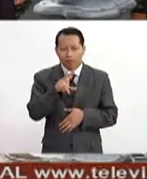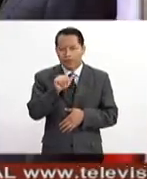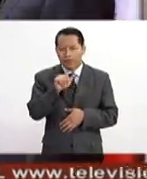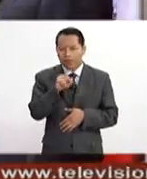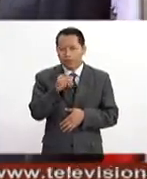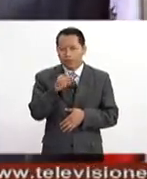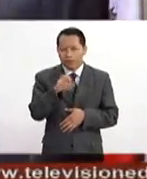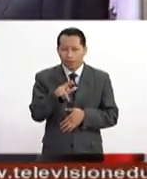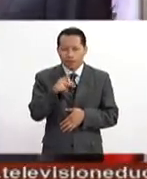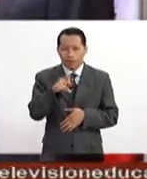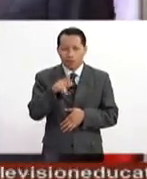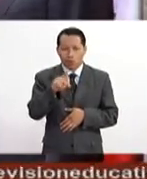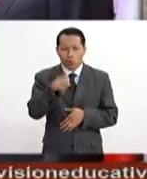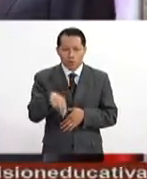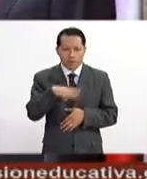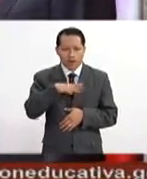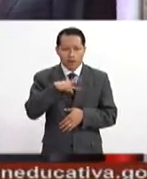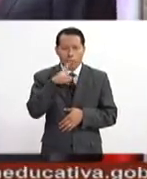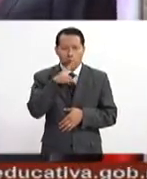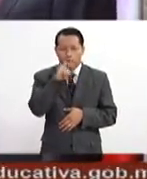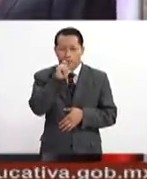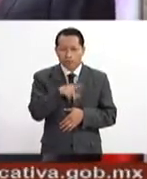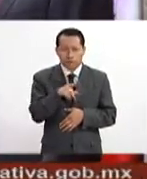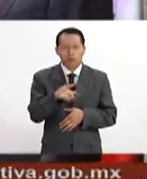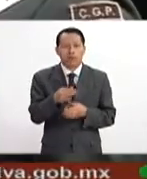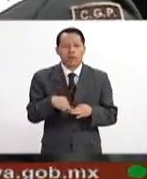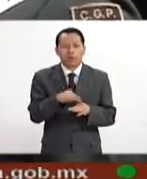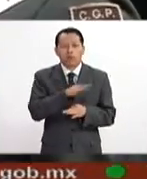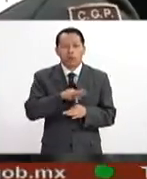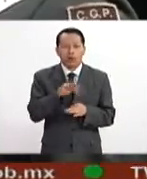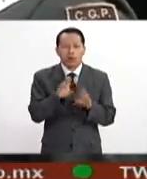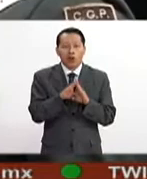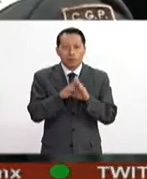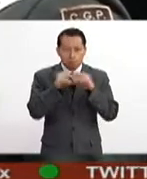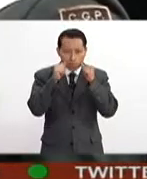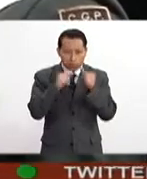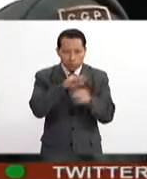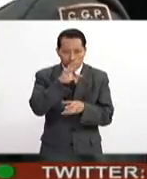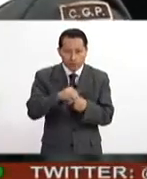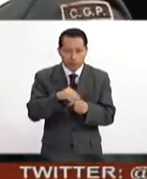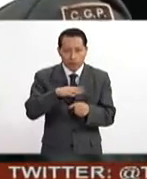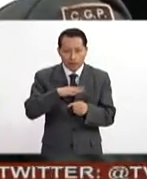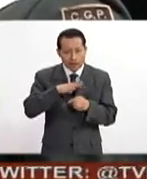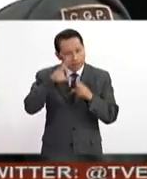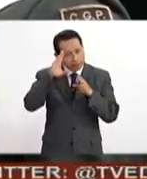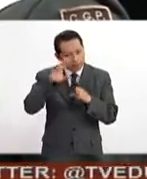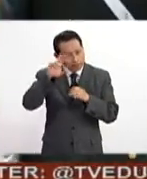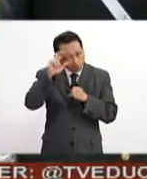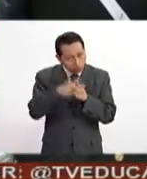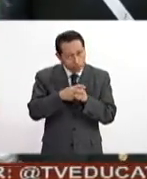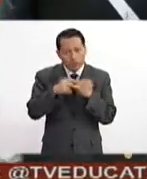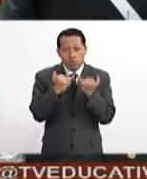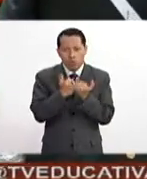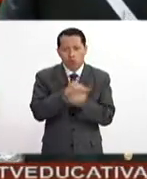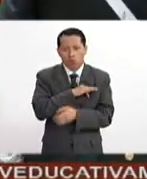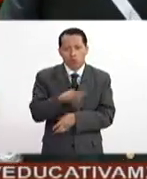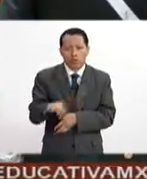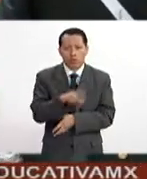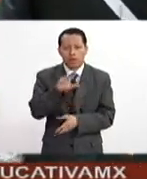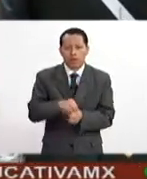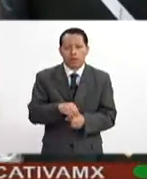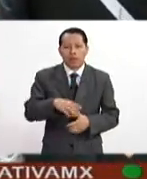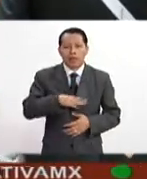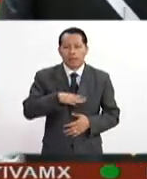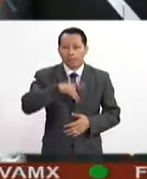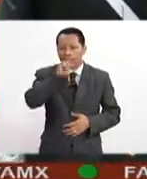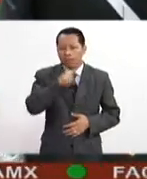de Rusia, pero también ha estado muy preocupada por acatar y procesar todas las directivas europeas y un marco jurídico y regulatorio que